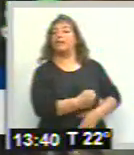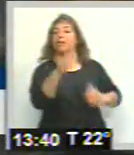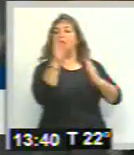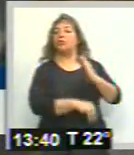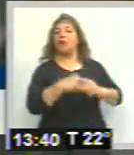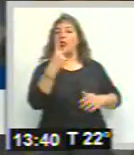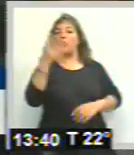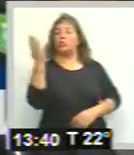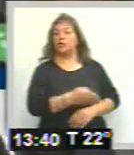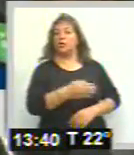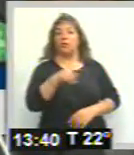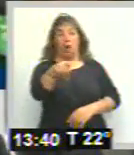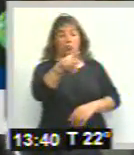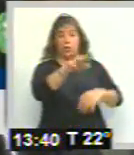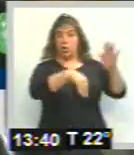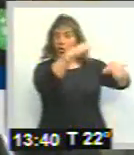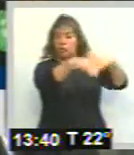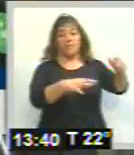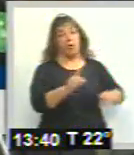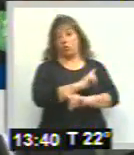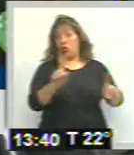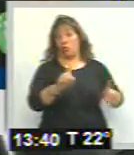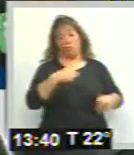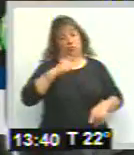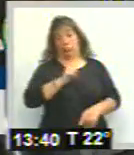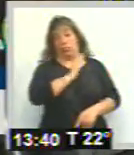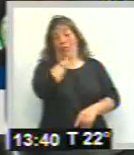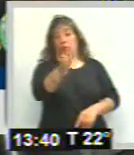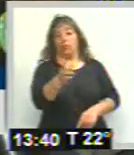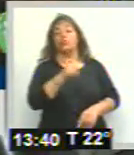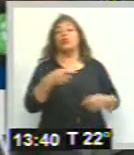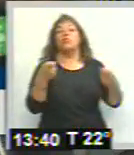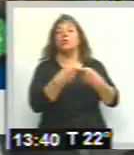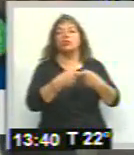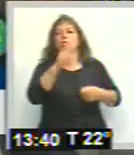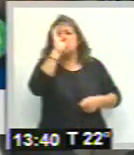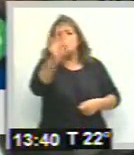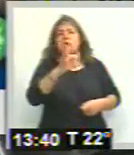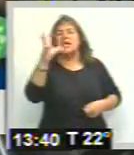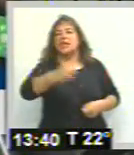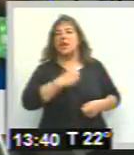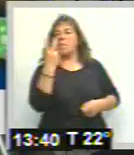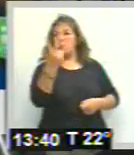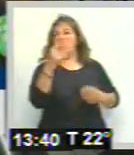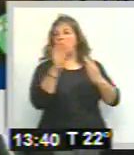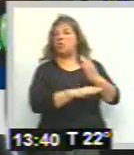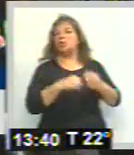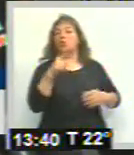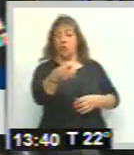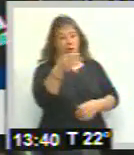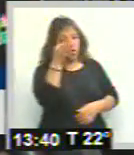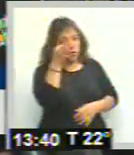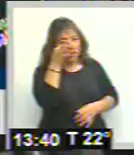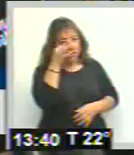los trabajadores. ¿Lo convocaron? No. Y por eso no hemos ido. Y nosotros como gremio nunca lo hemos sacado ni el 2, ni el 1, ni el por ciento. Ustedes son testigos del